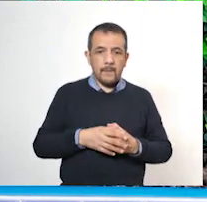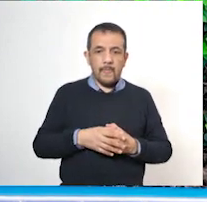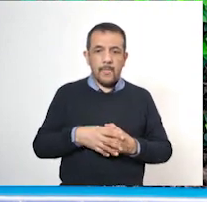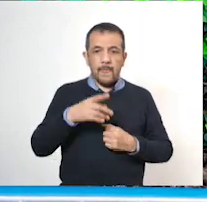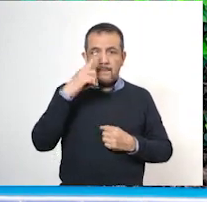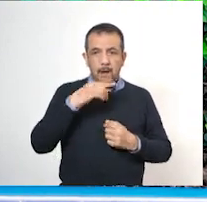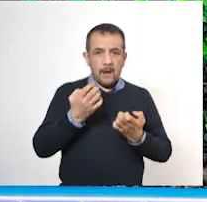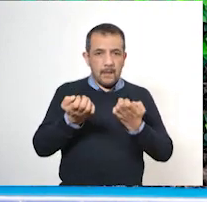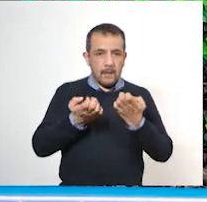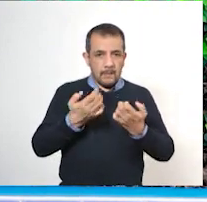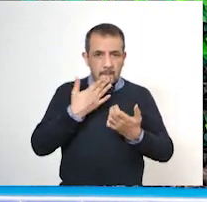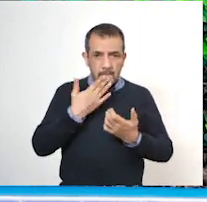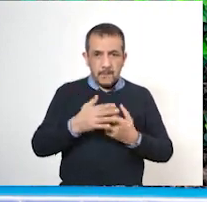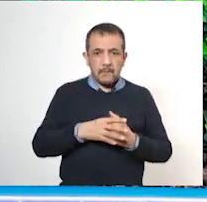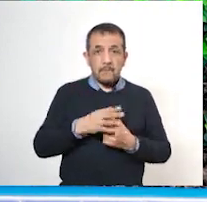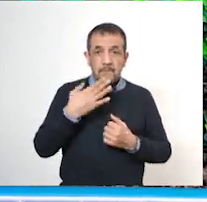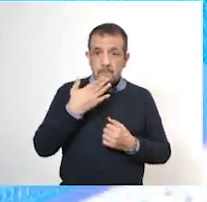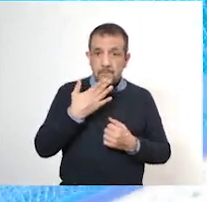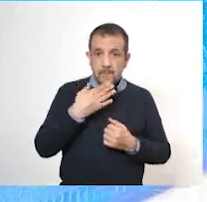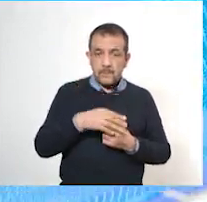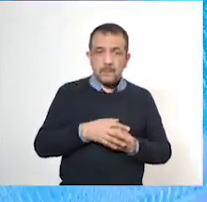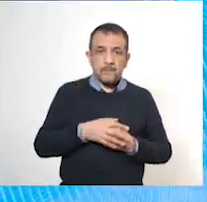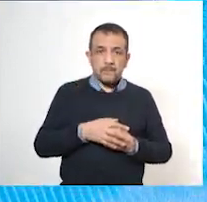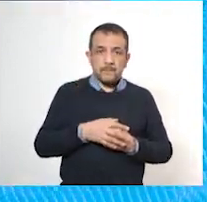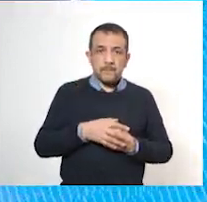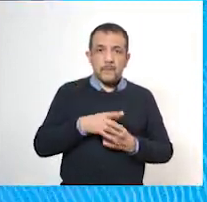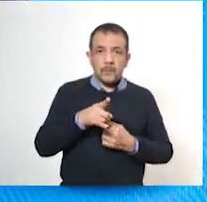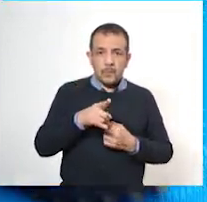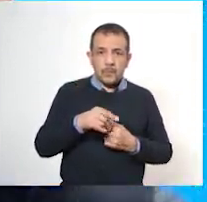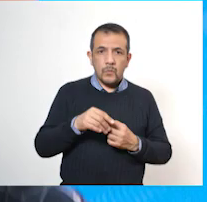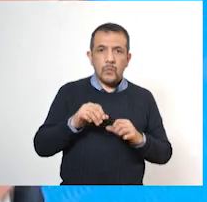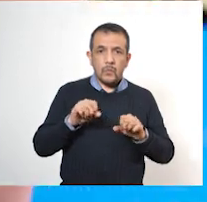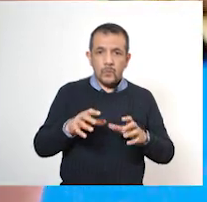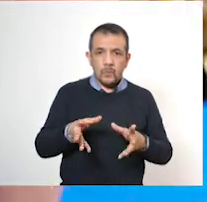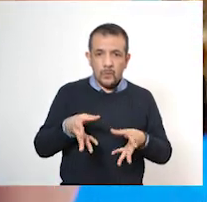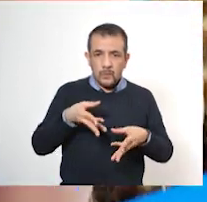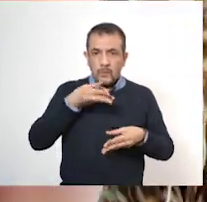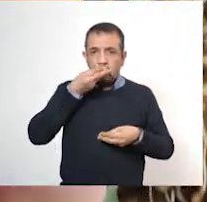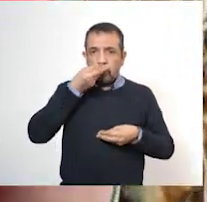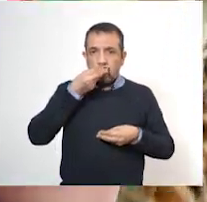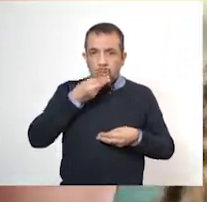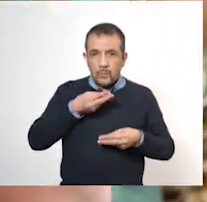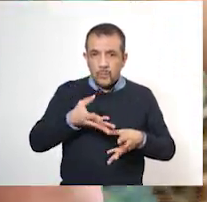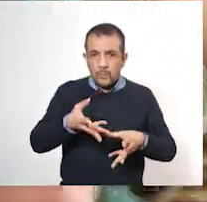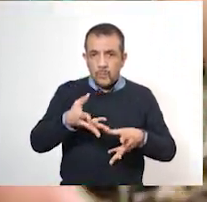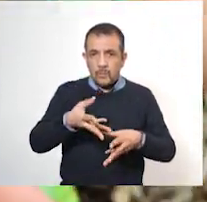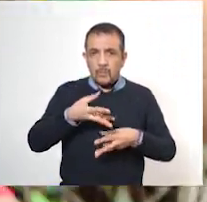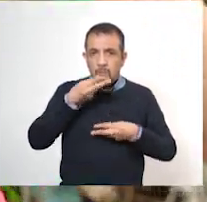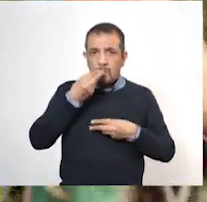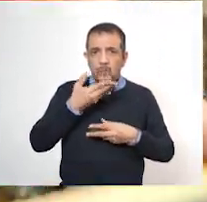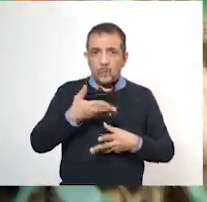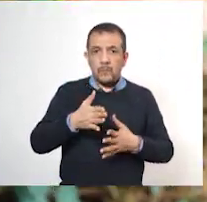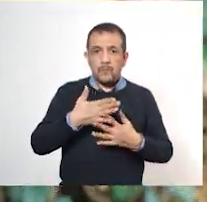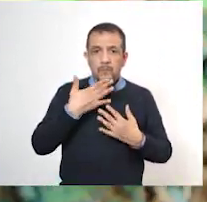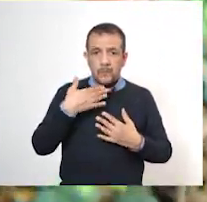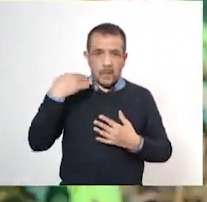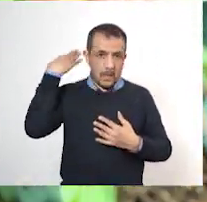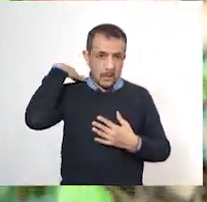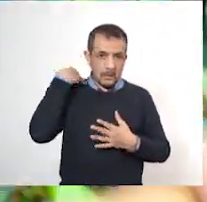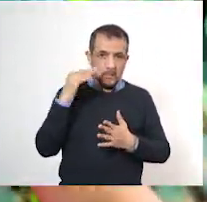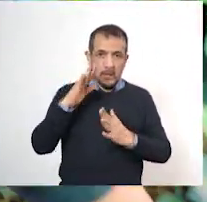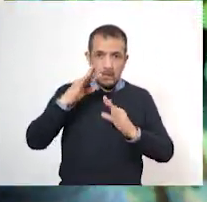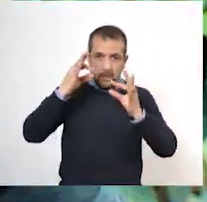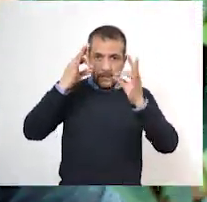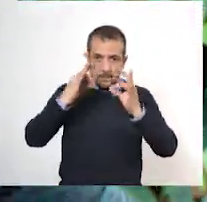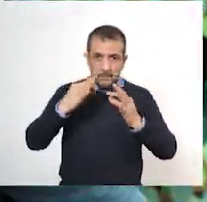dar una buena ejecución en el movimiento. Muy bien. Cuando estiro, exhalo. Cuando flexiono, inhalo. Muy bien. Espalda